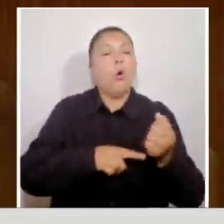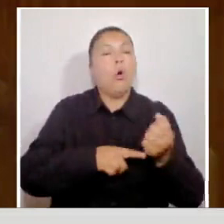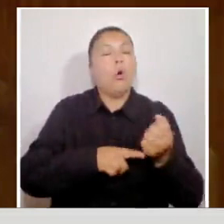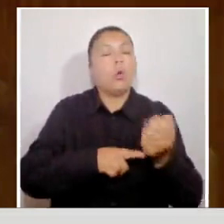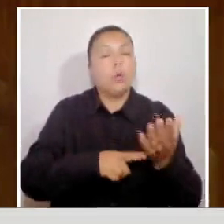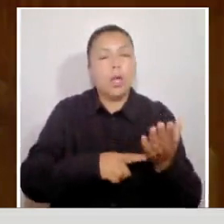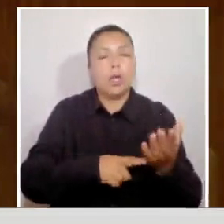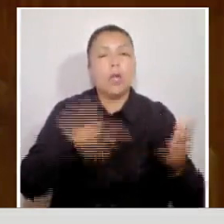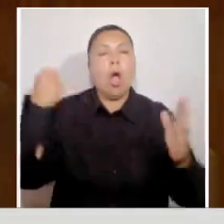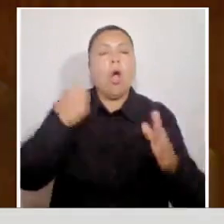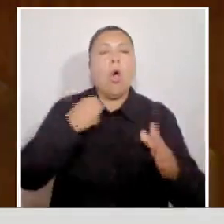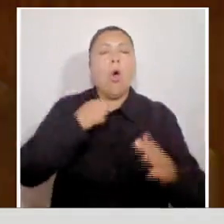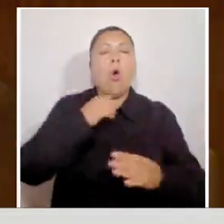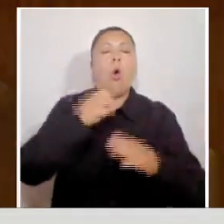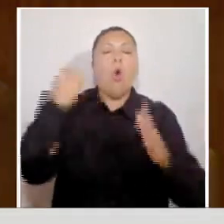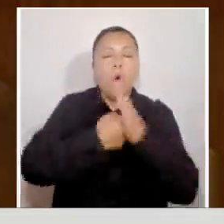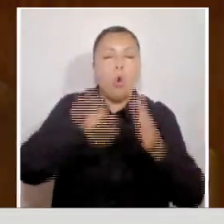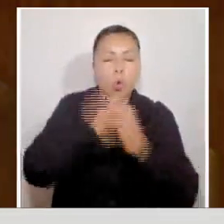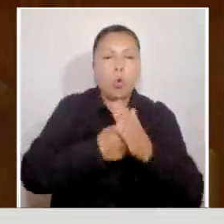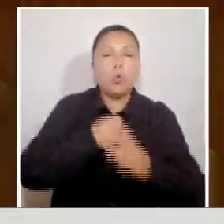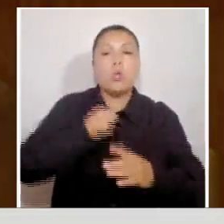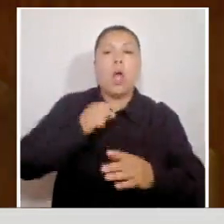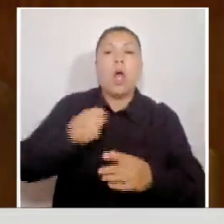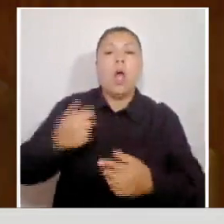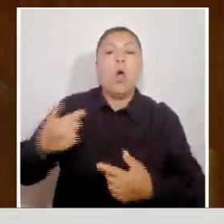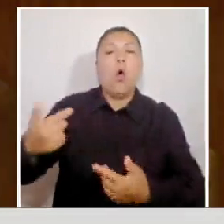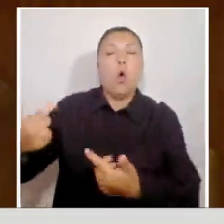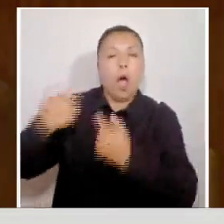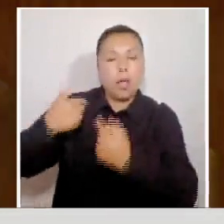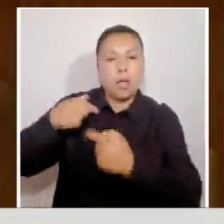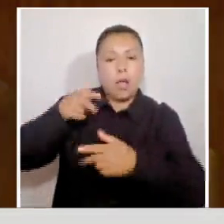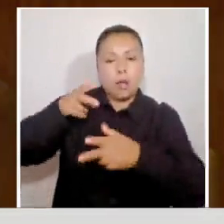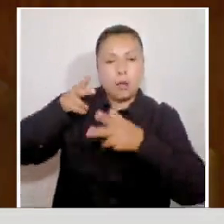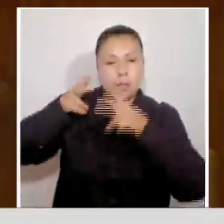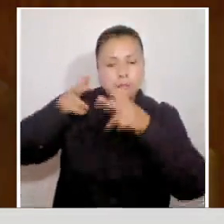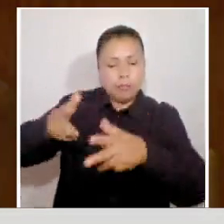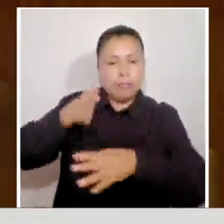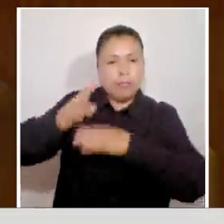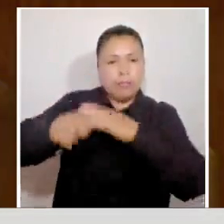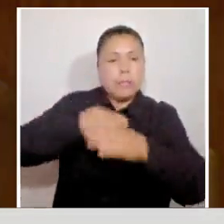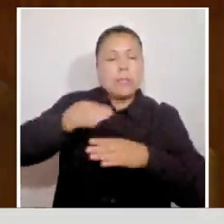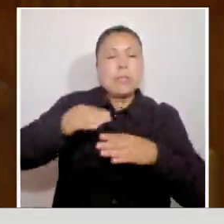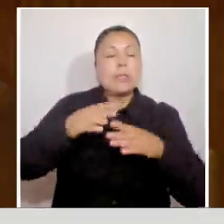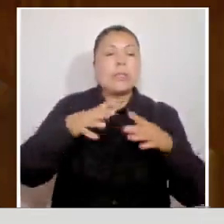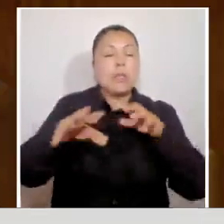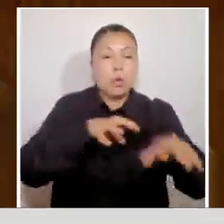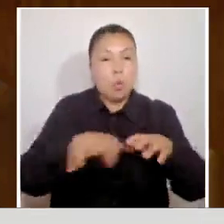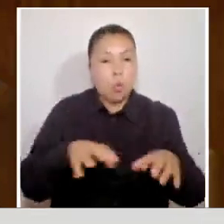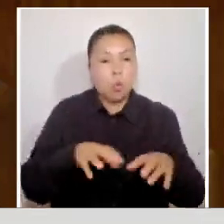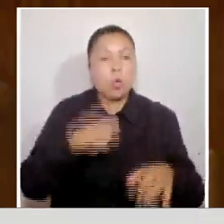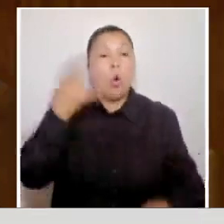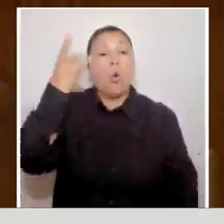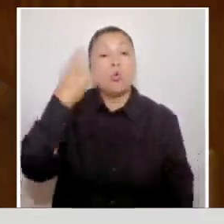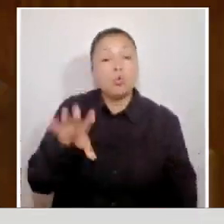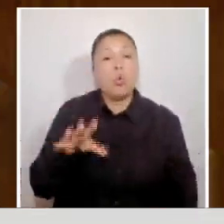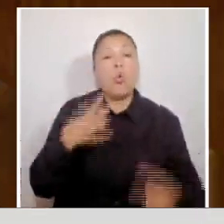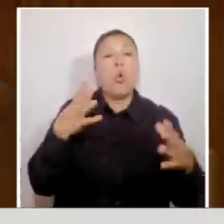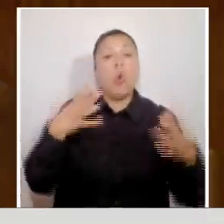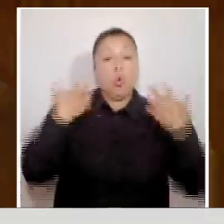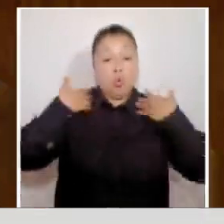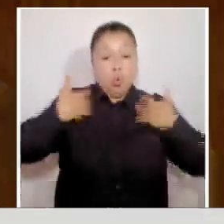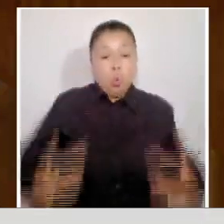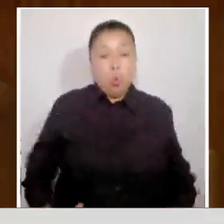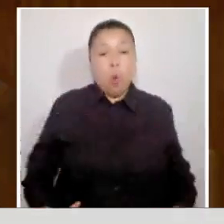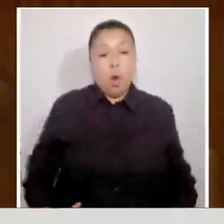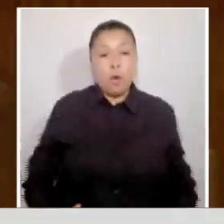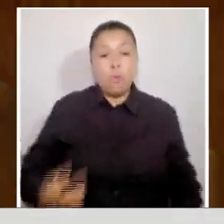propósito de ataque o defensa sea mediante la utilización de alementos materiales o el solo uso del cuerpo humano